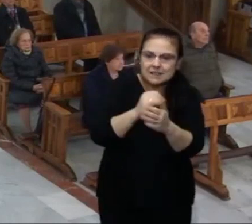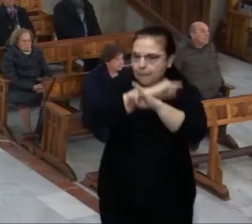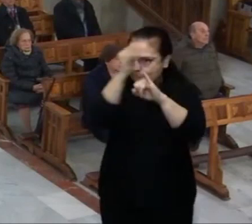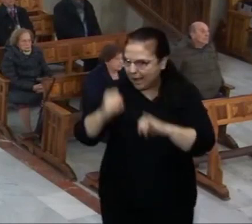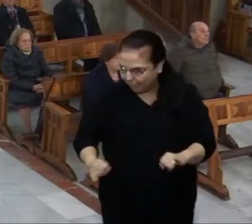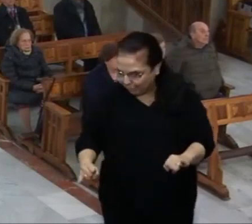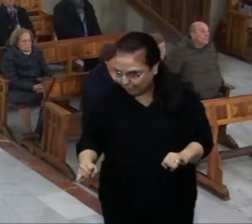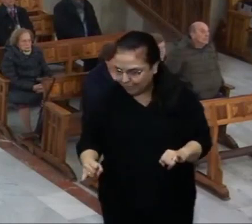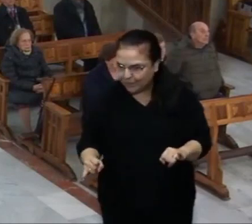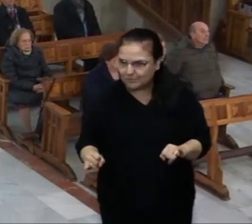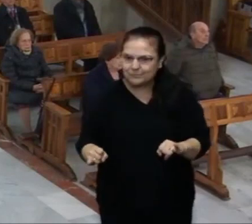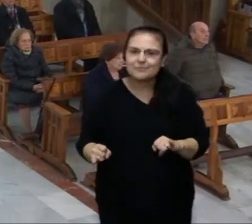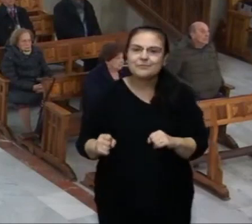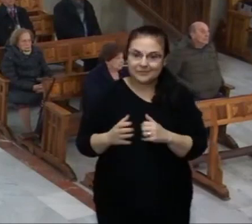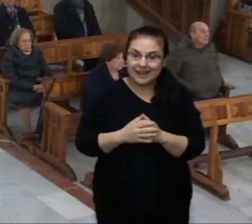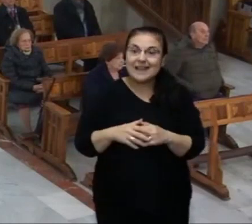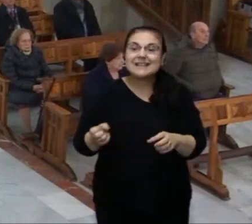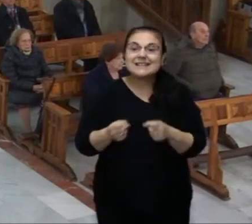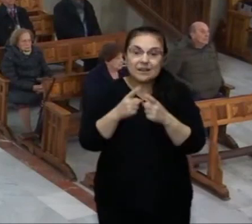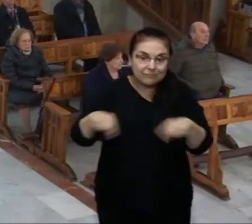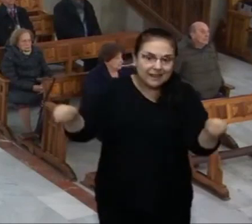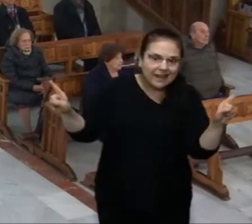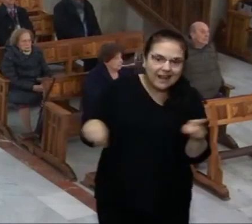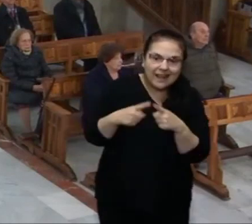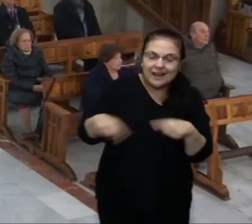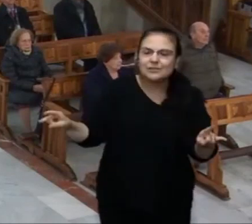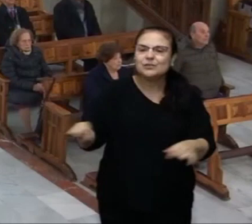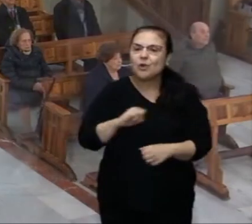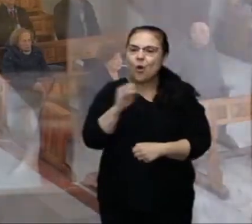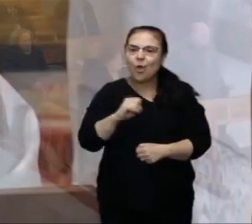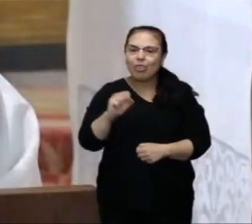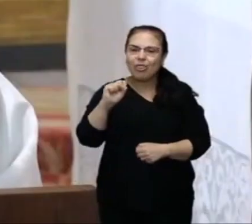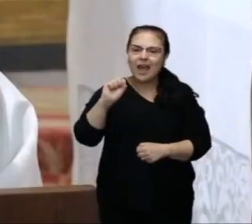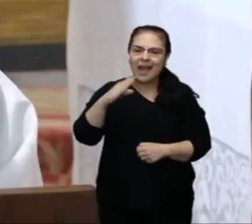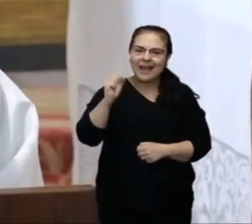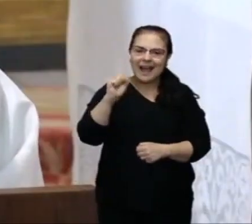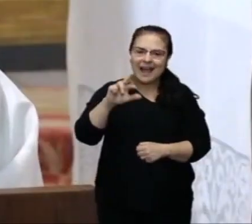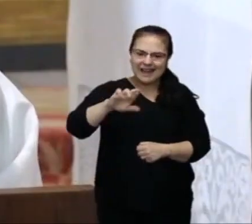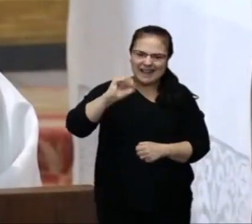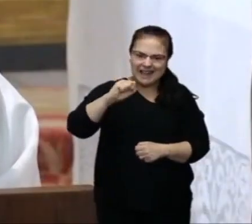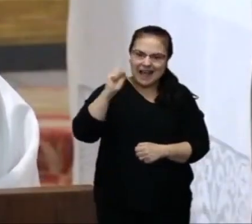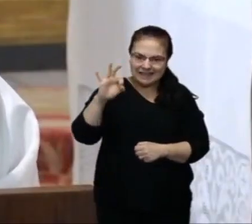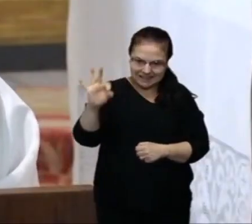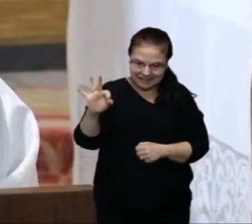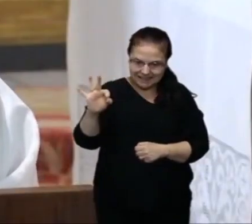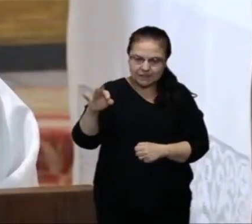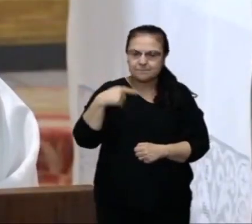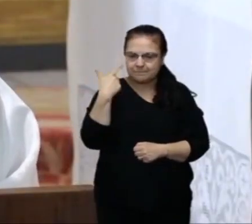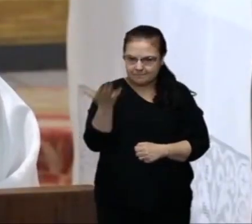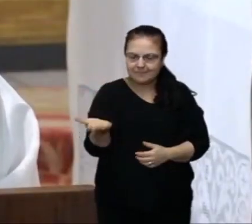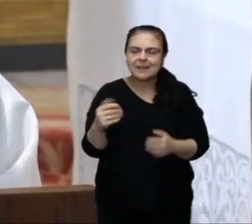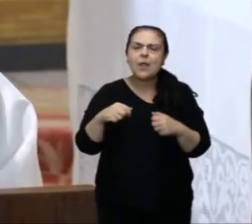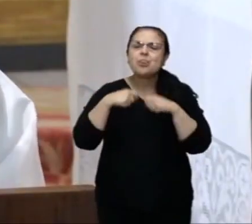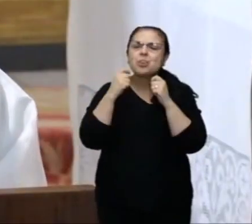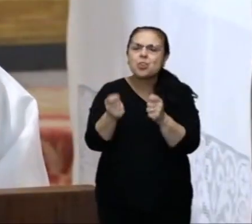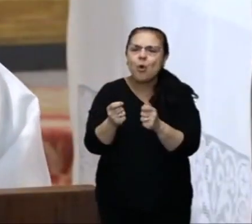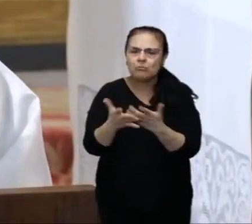muy largo. Pero es el canto de Zacarías. Bueno, pues ese es el don que recibimos, el don que Cristo viene a